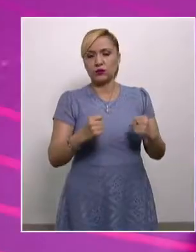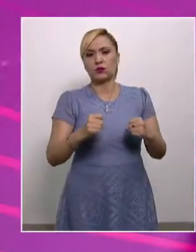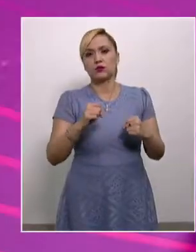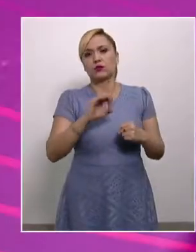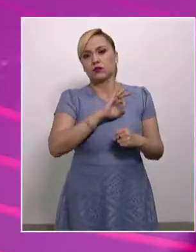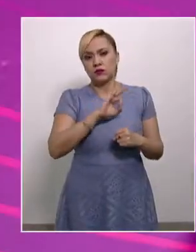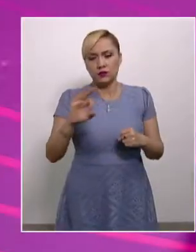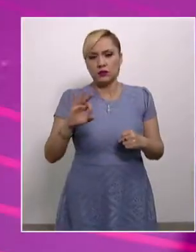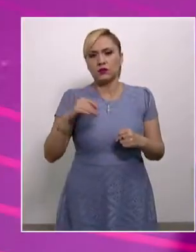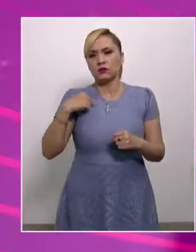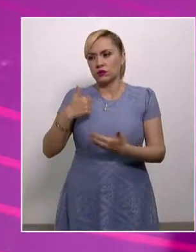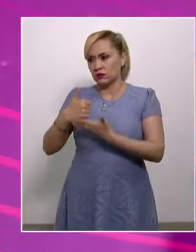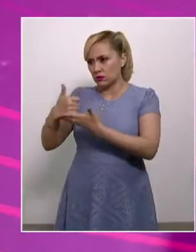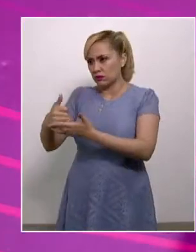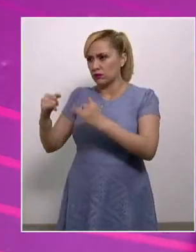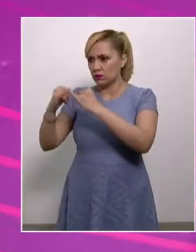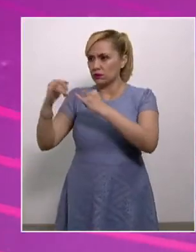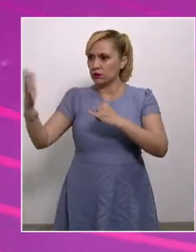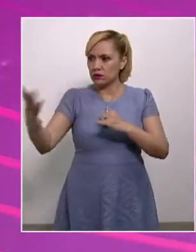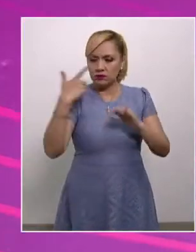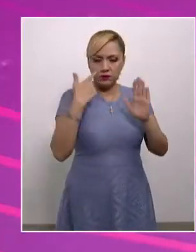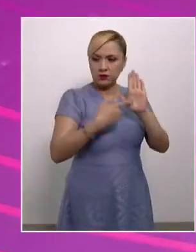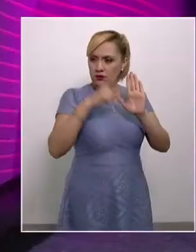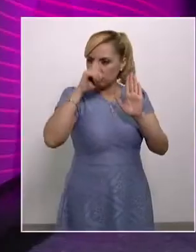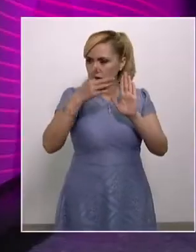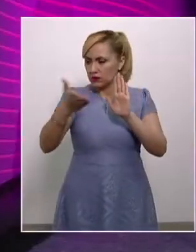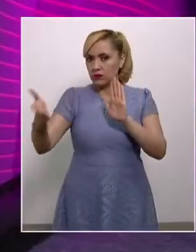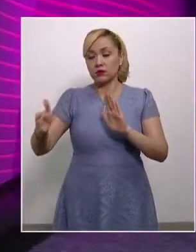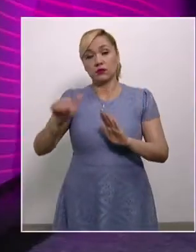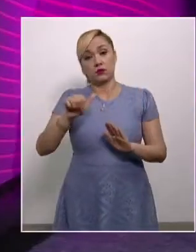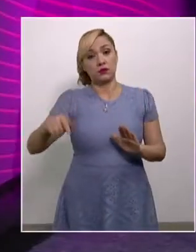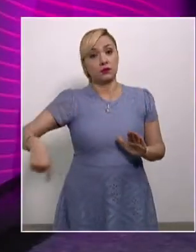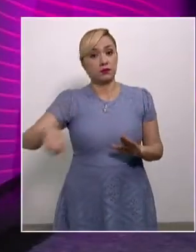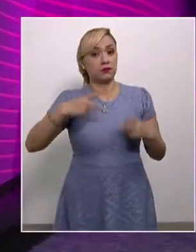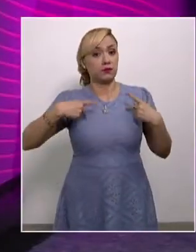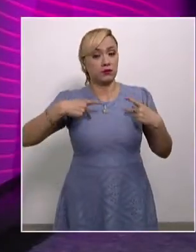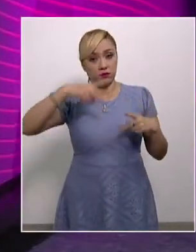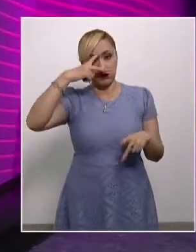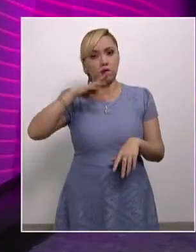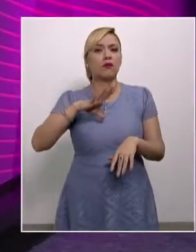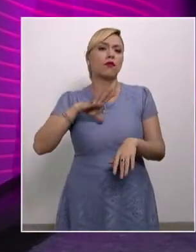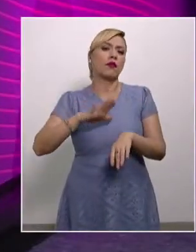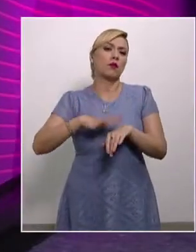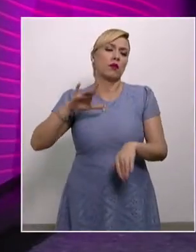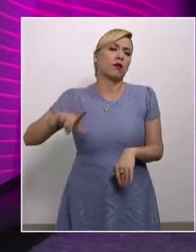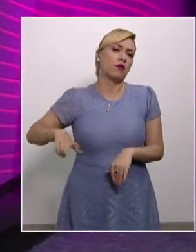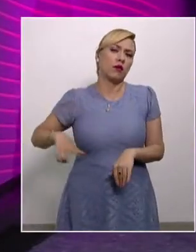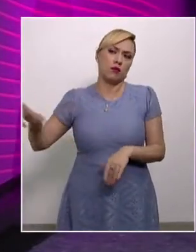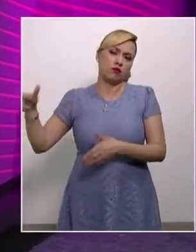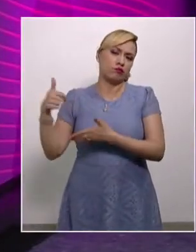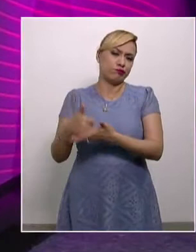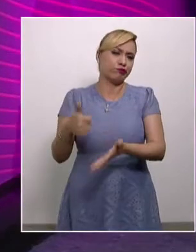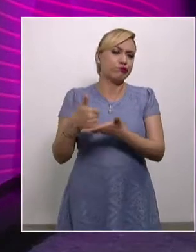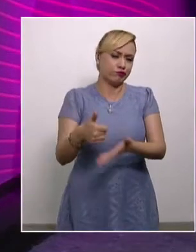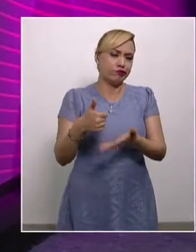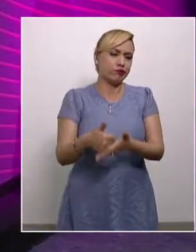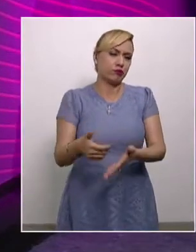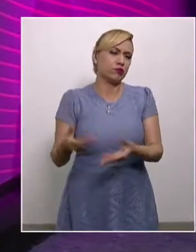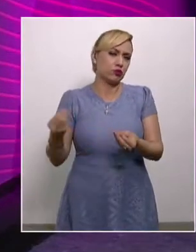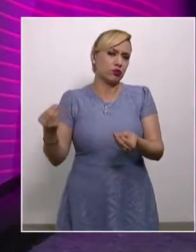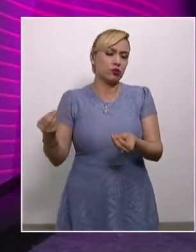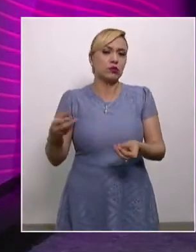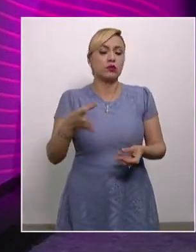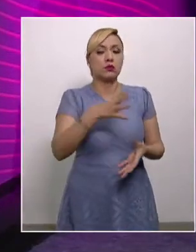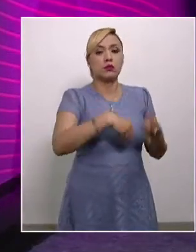puede hacer esto, pero en el caso del Estado mexicano con población mexicana, sí que hay mayor responsabilidad versus el Estado mexicano con población